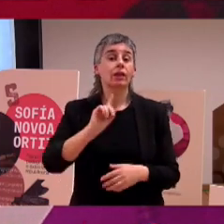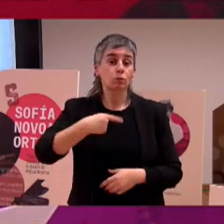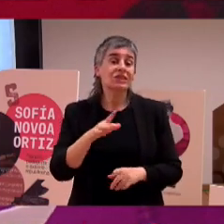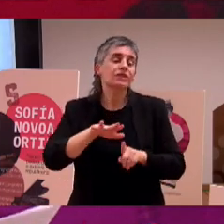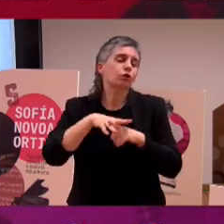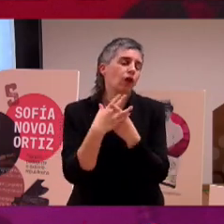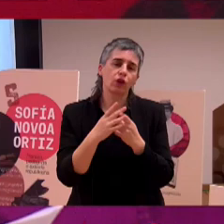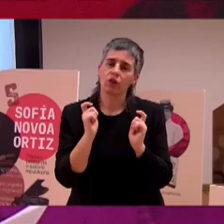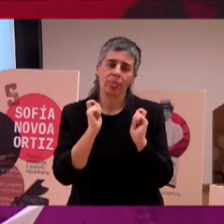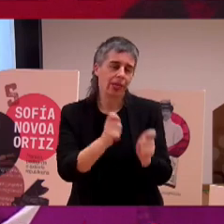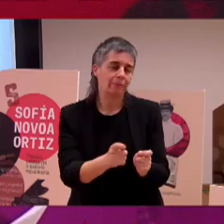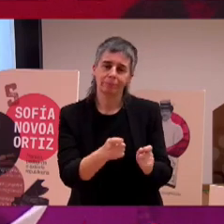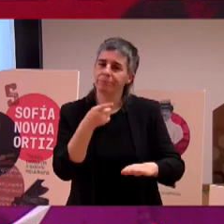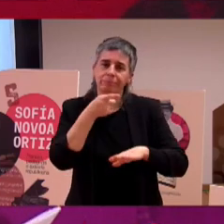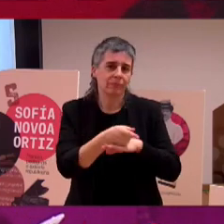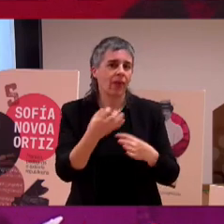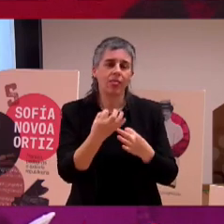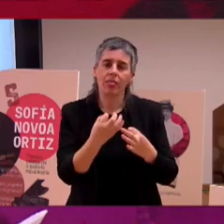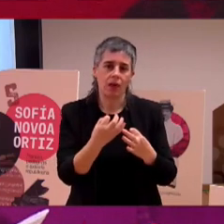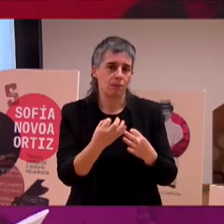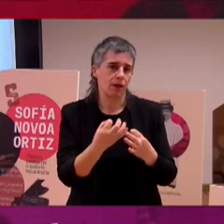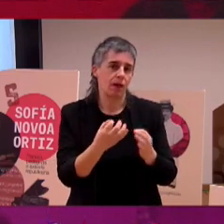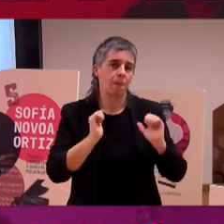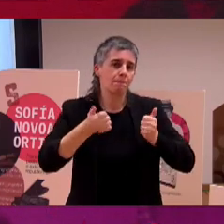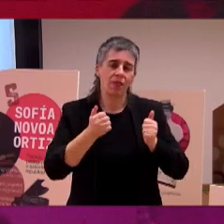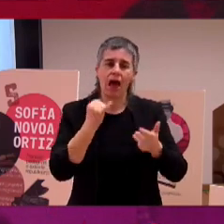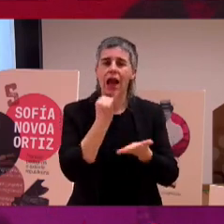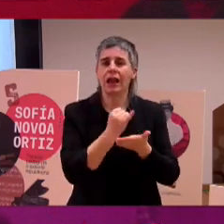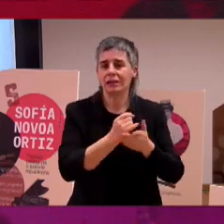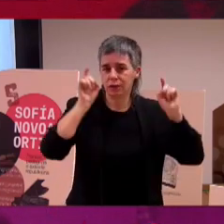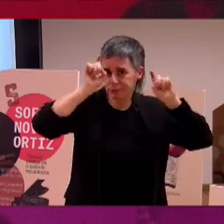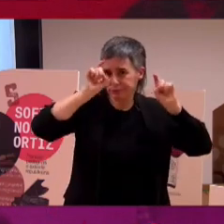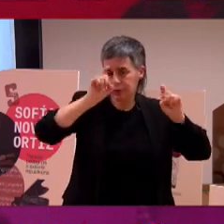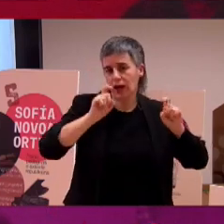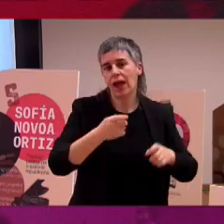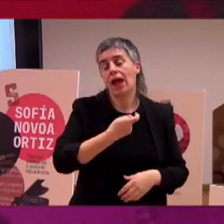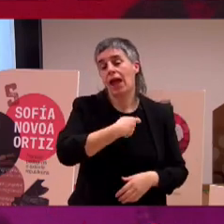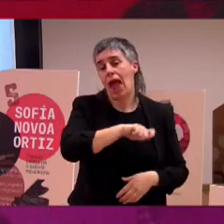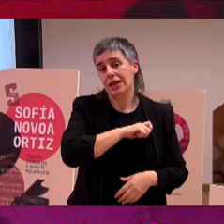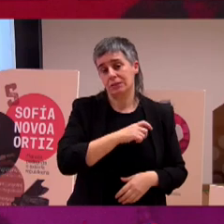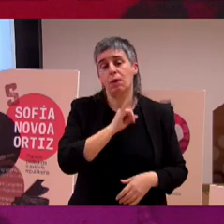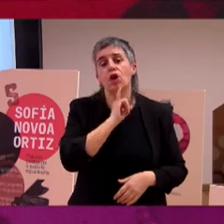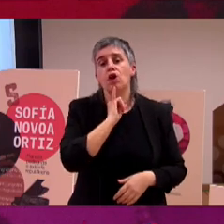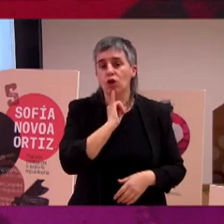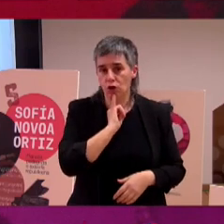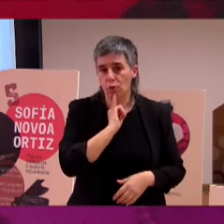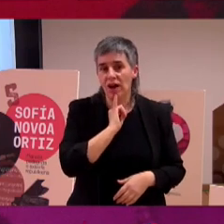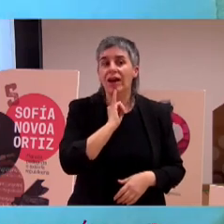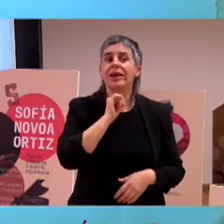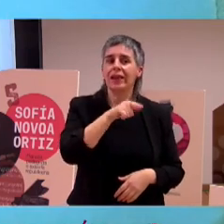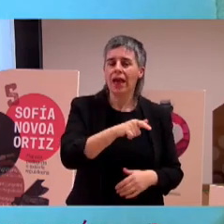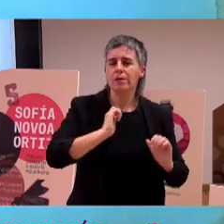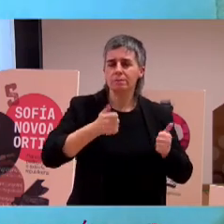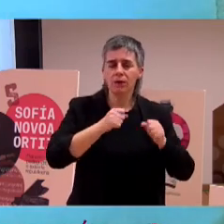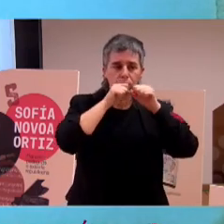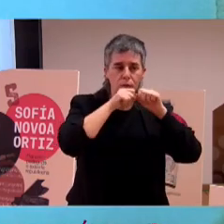en profesora de español, porque era o único posible en Estados Unidos, acometerá un labor de difusión da cultura española en Vassar, que é un